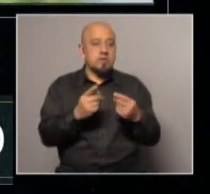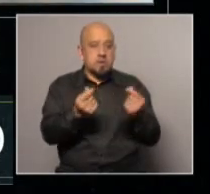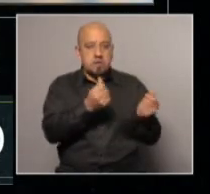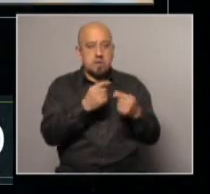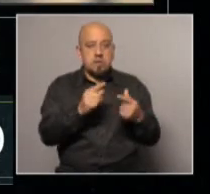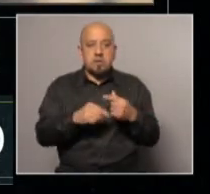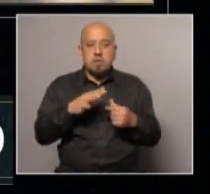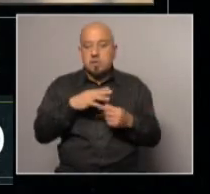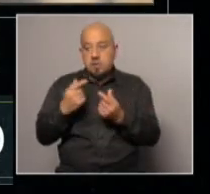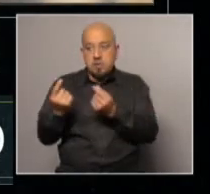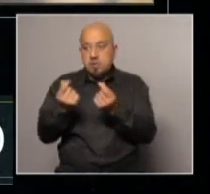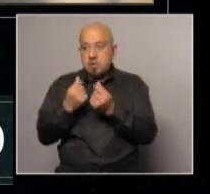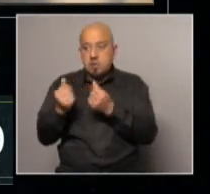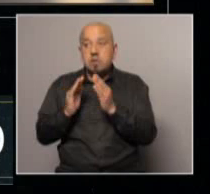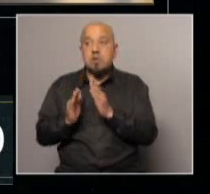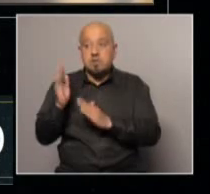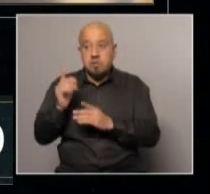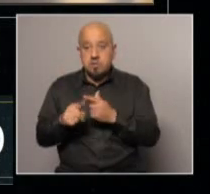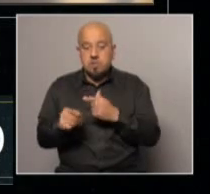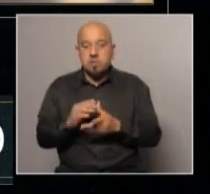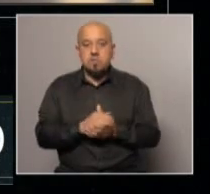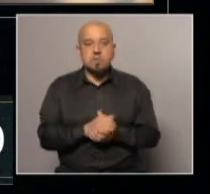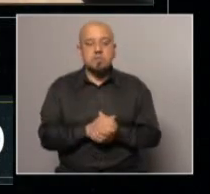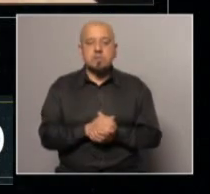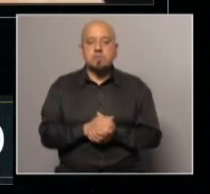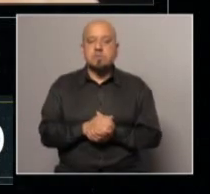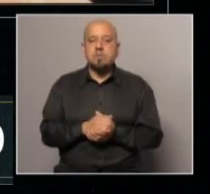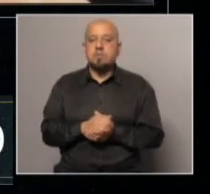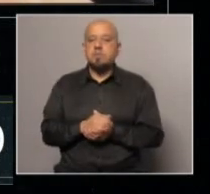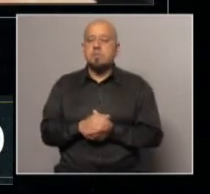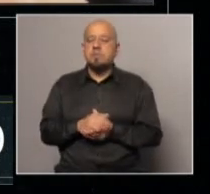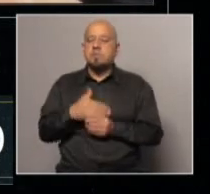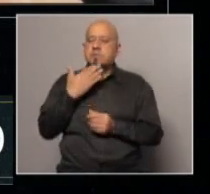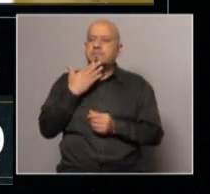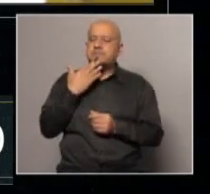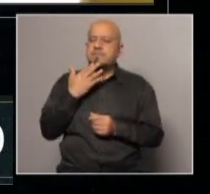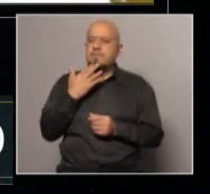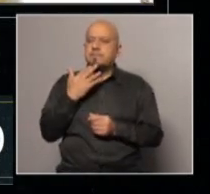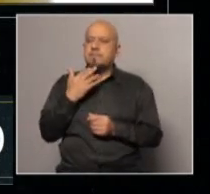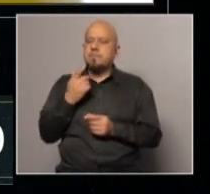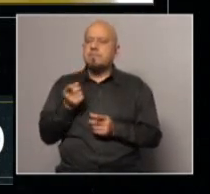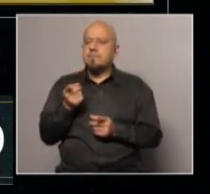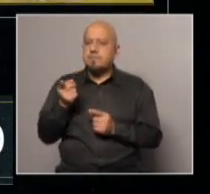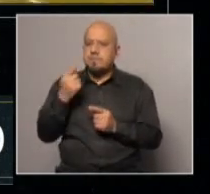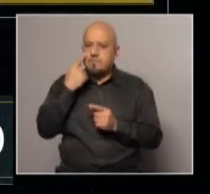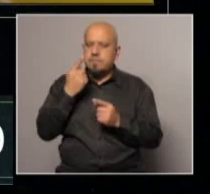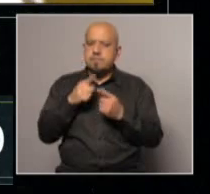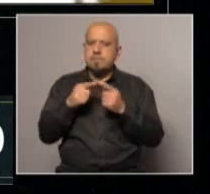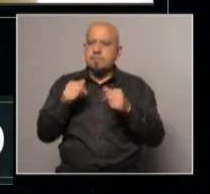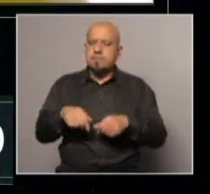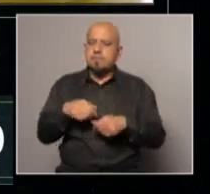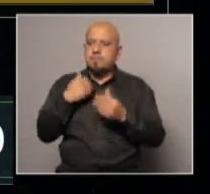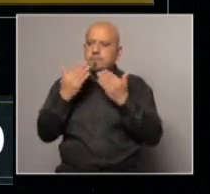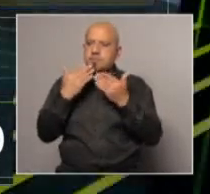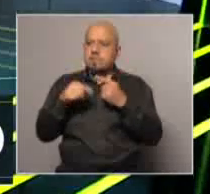hay un costo financiero altísimo. Muy alto. Altísimo. Marco, una duda, porque nos escucha, supongo que el televidente desde hoy, hablar